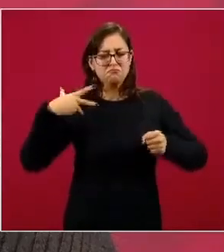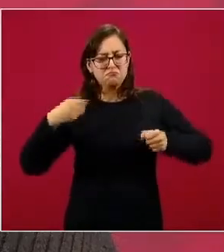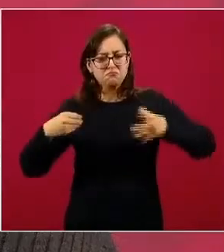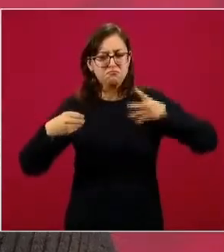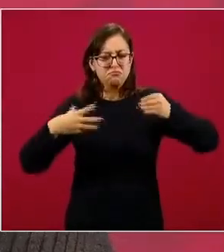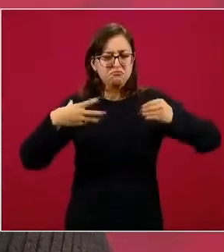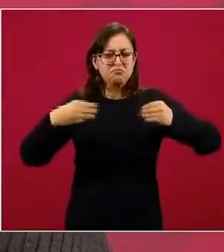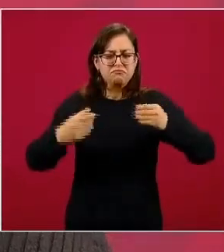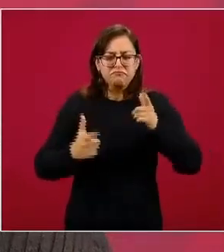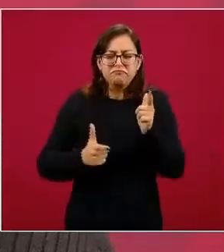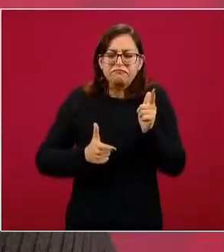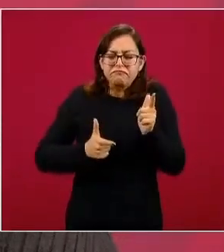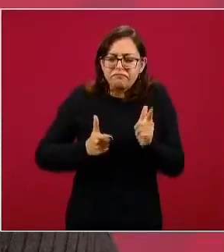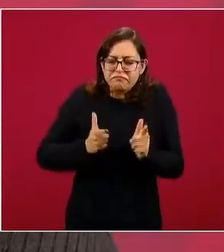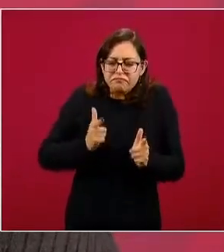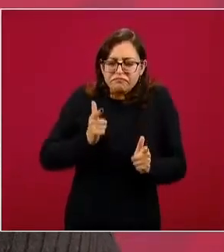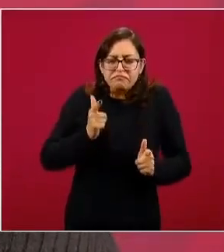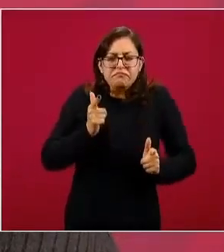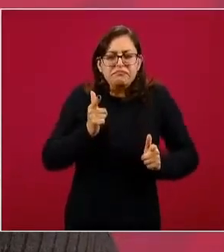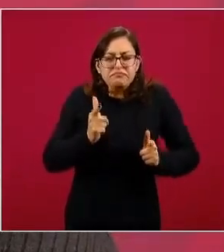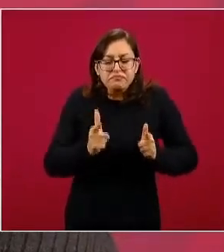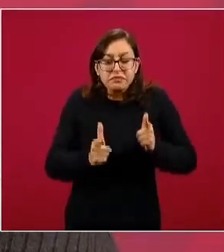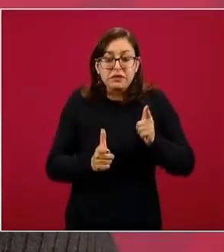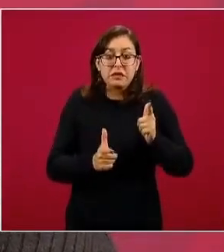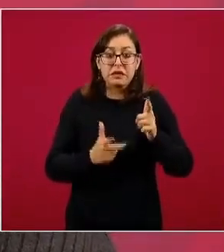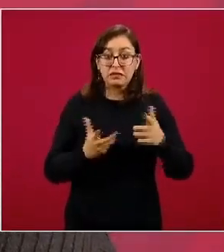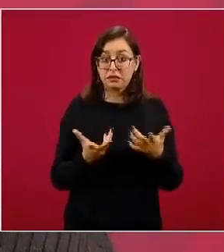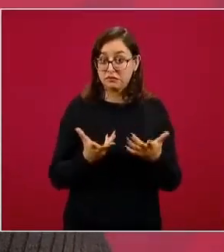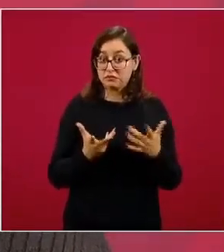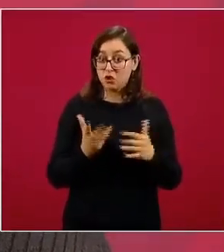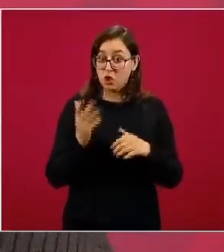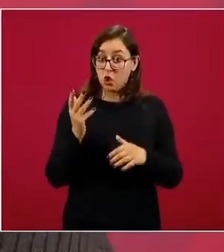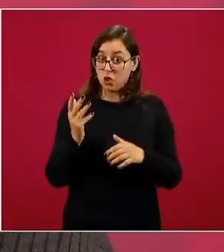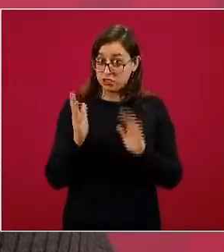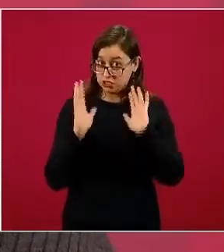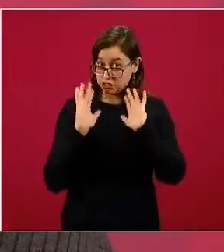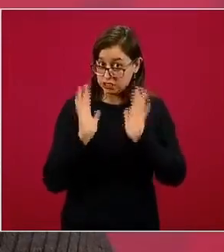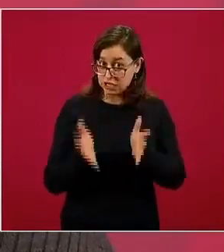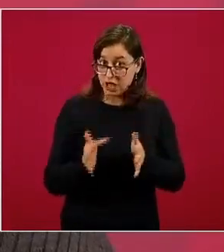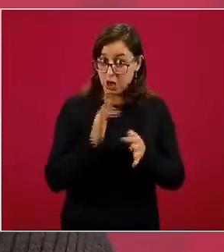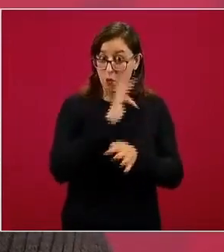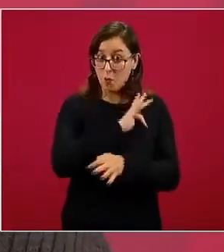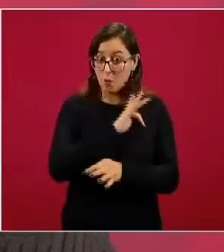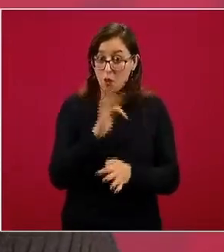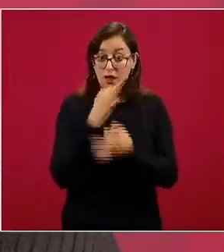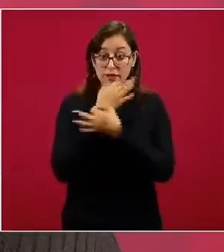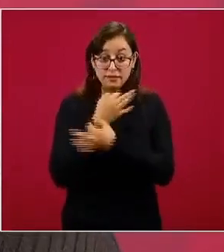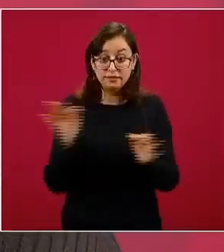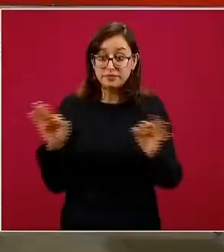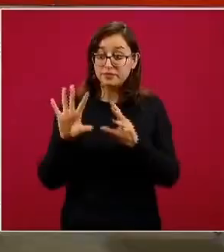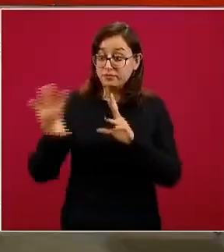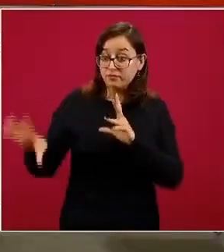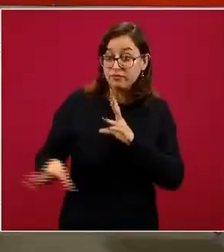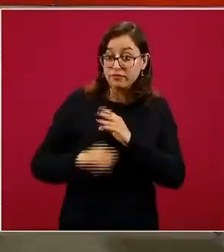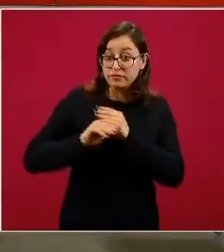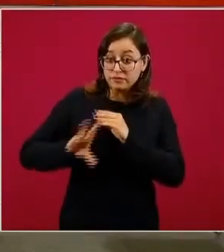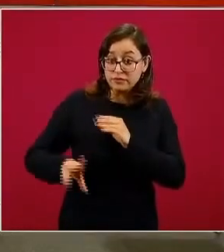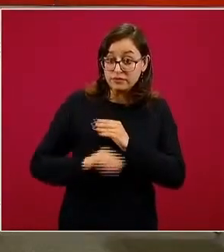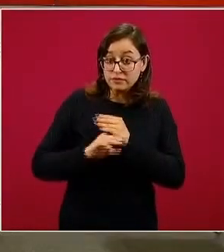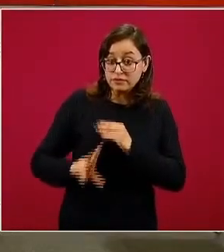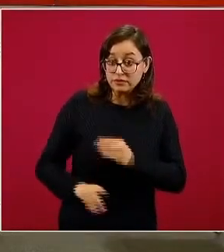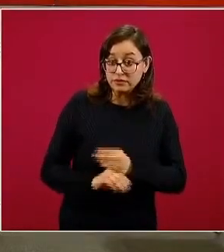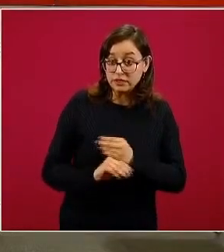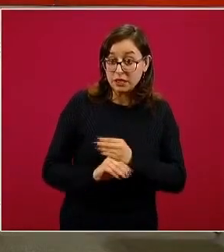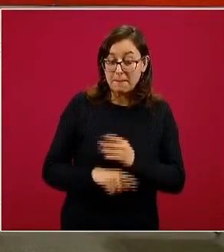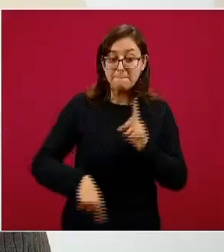representa para el escenario nacional que la sumatoria y en su momento